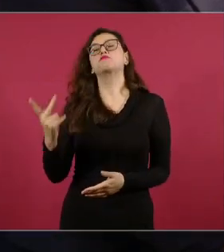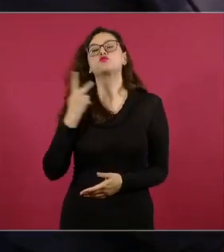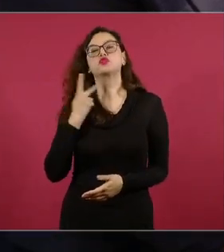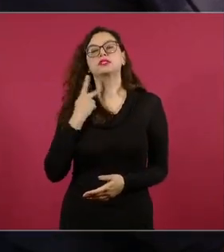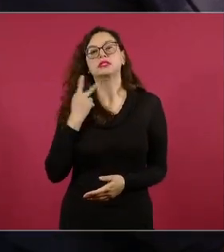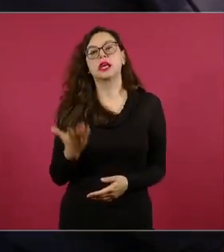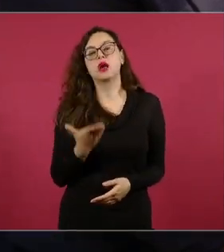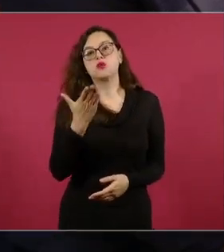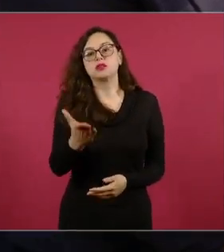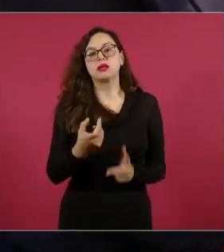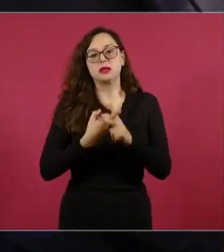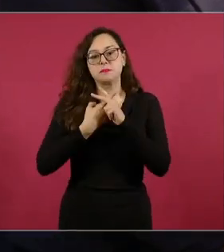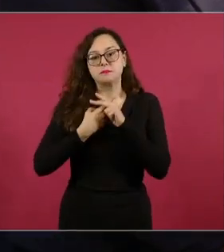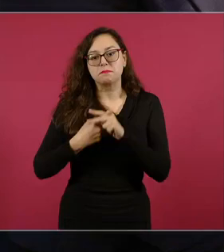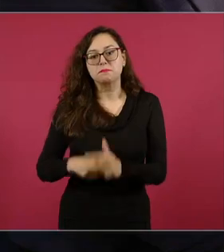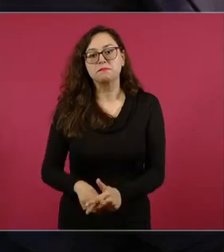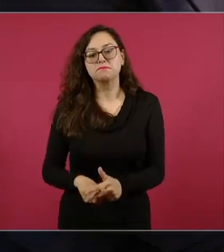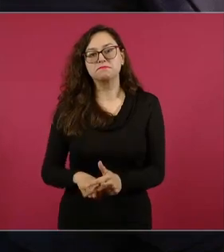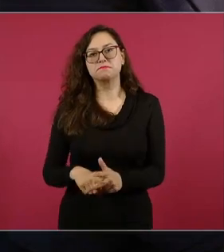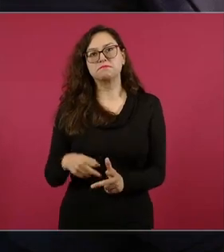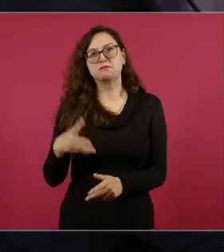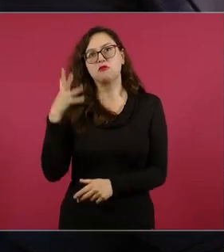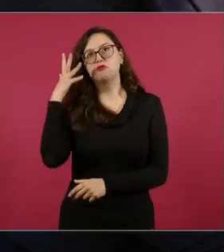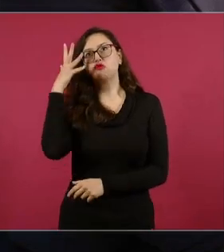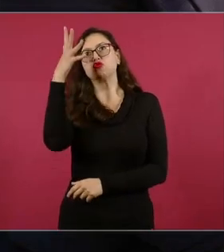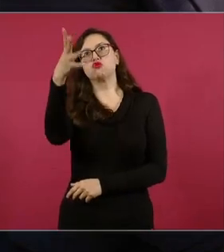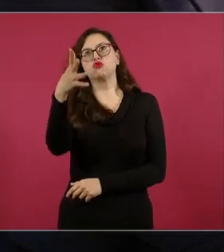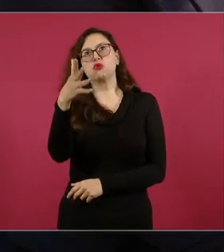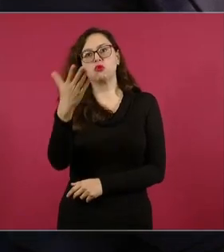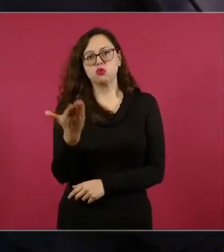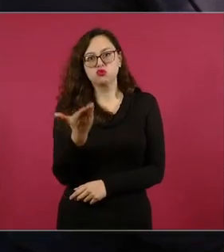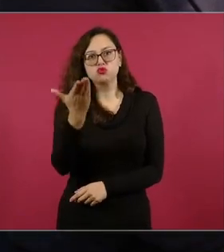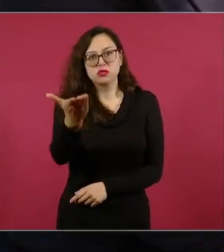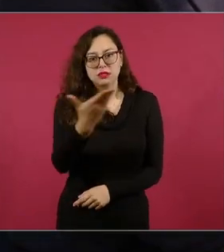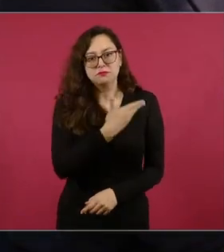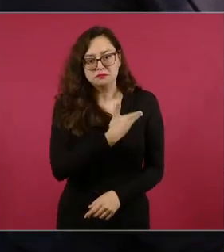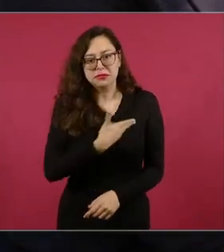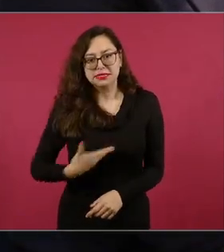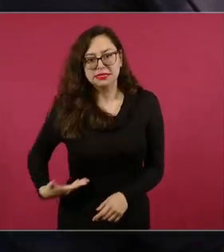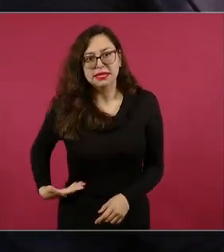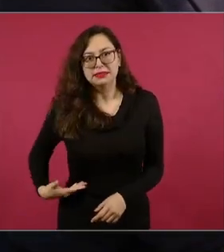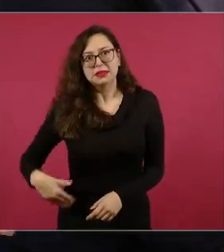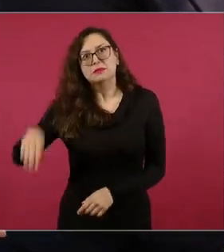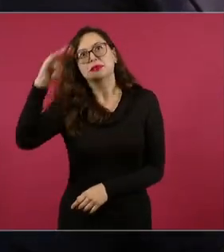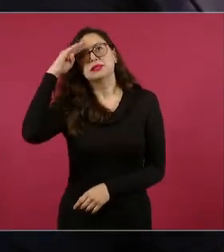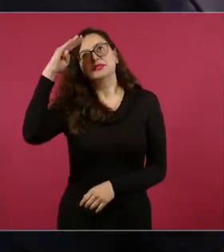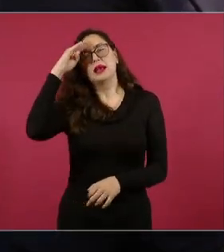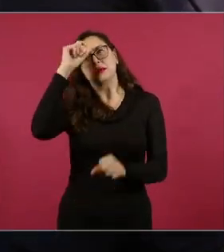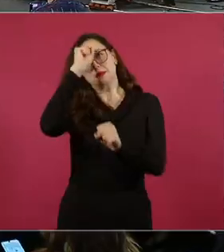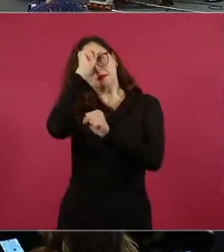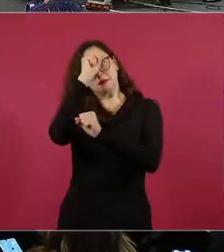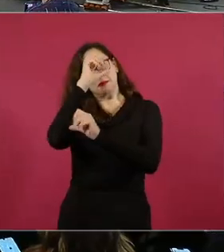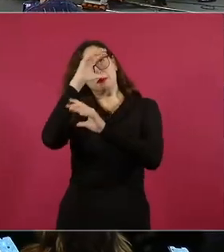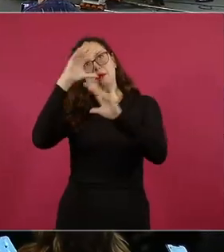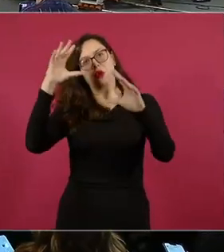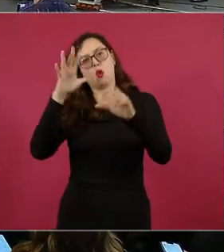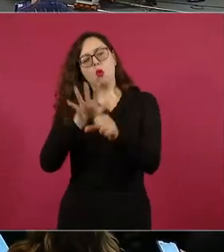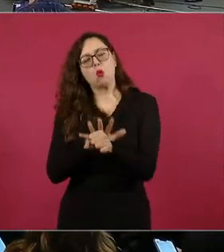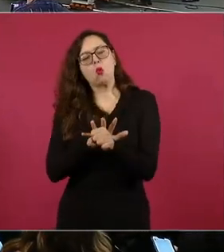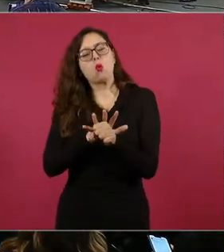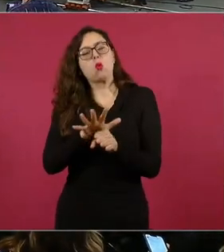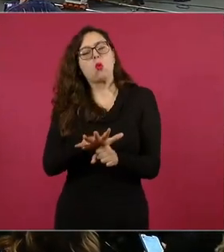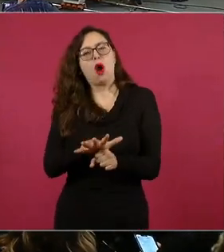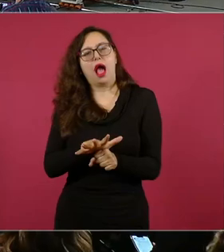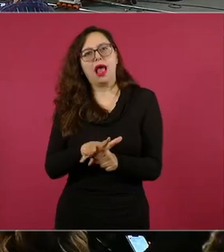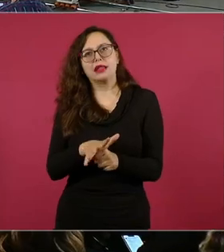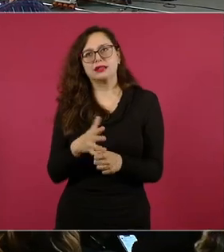política y visualizó la idea de ser presidente, ¿qué lo motivó y si en todo este trayecto se